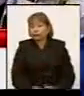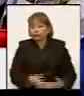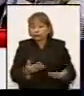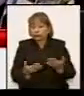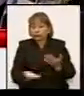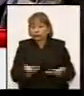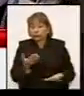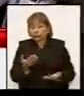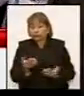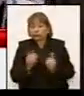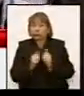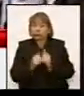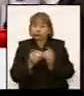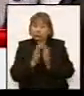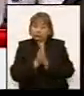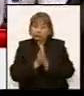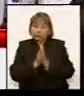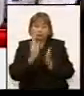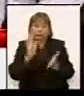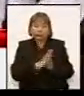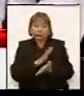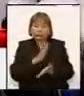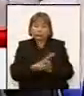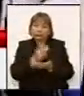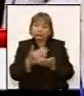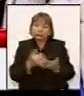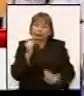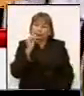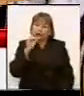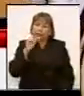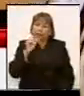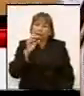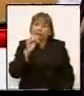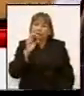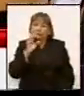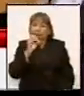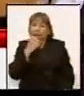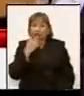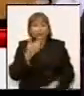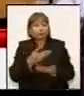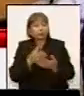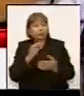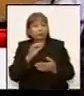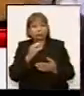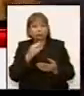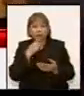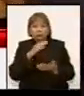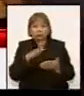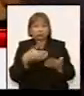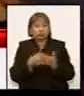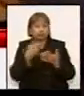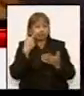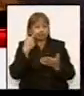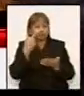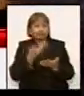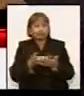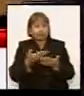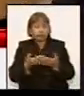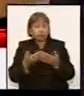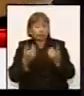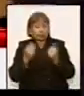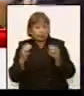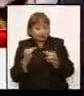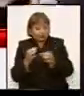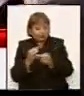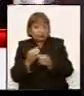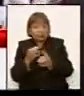que ya se han hecho las gestiones ante INDECI, SENEPRED, INGEMET, todo para que hagan la evaluación y para un poco presionar, he